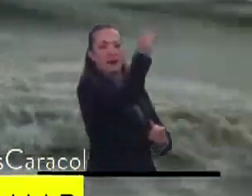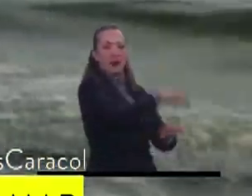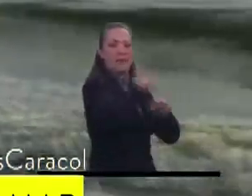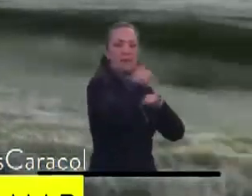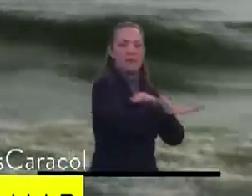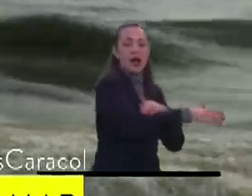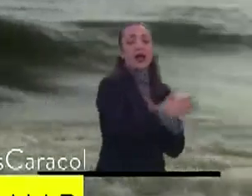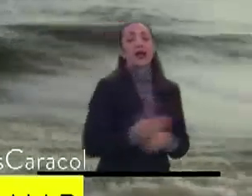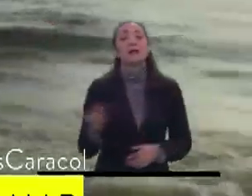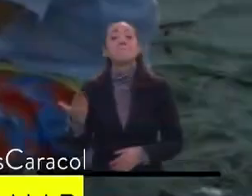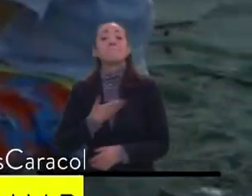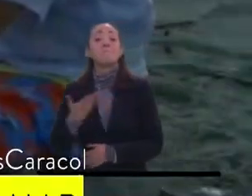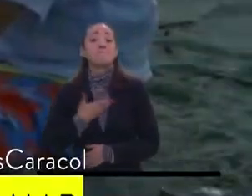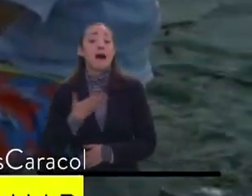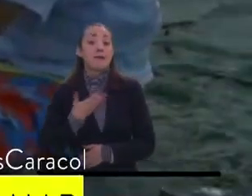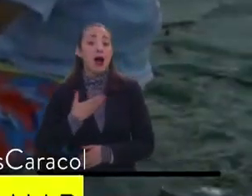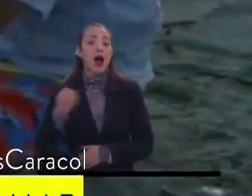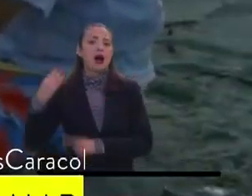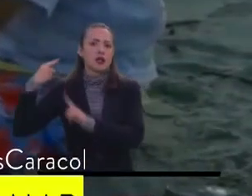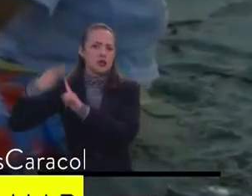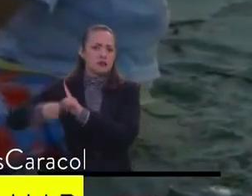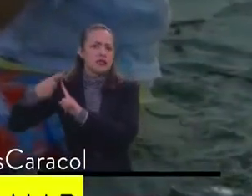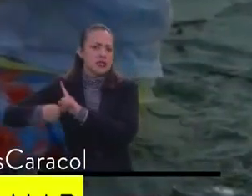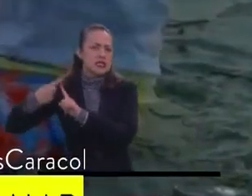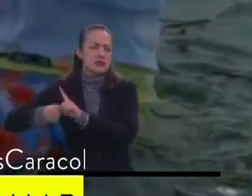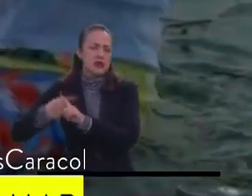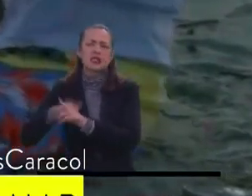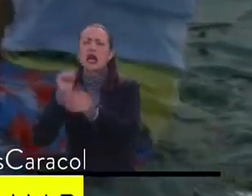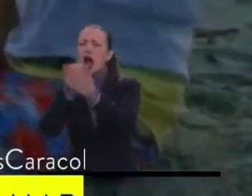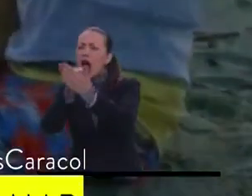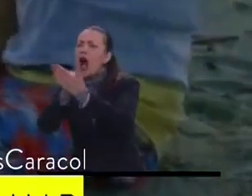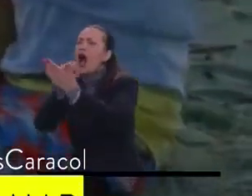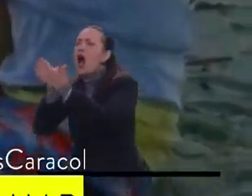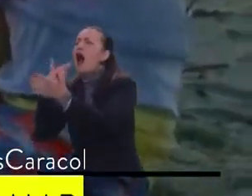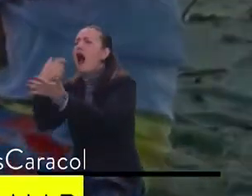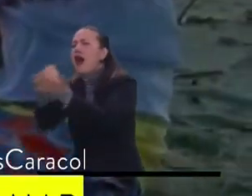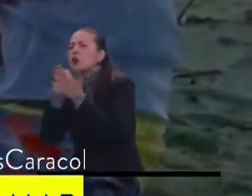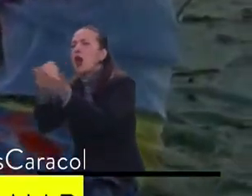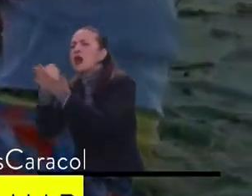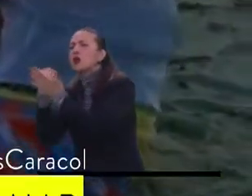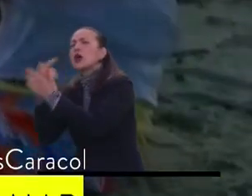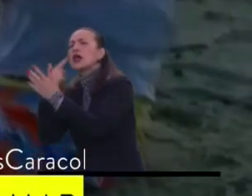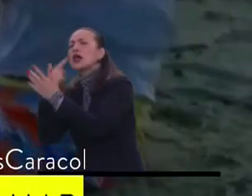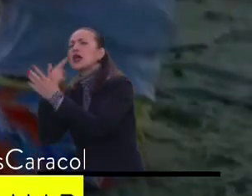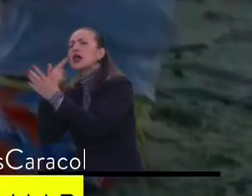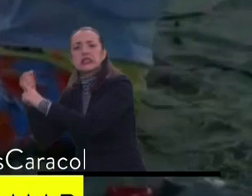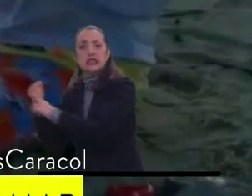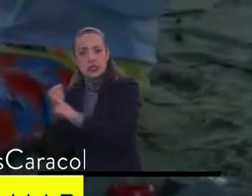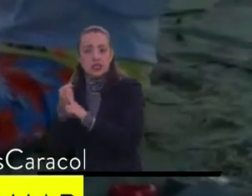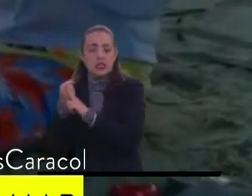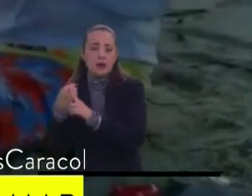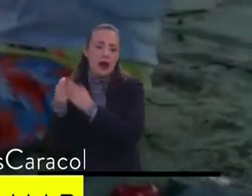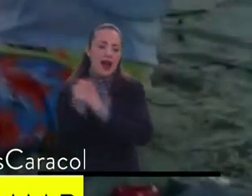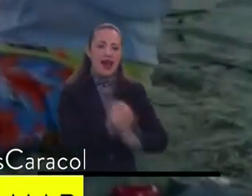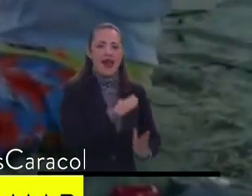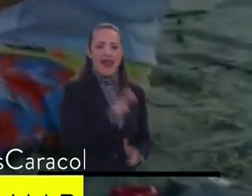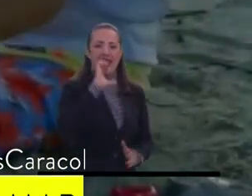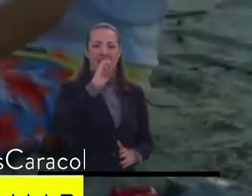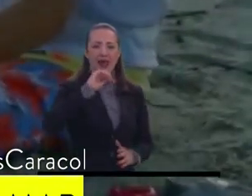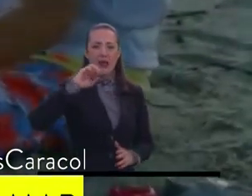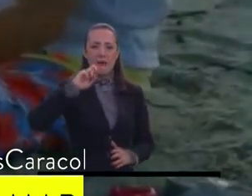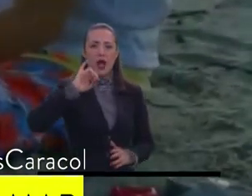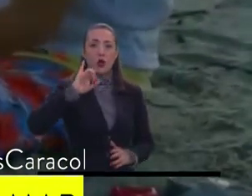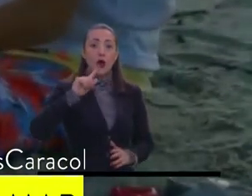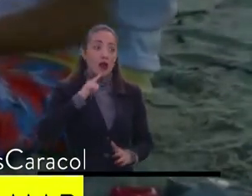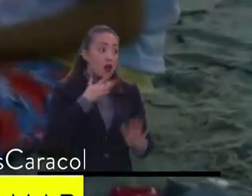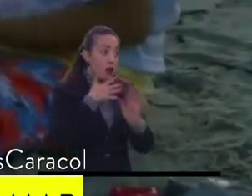Su mamá, quien por varios meses tocó puerta para lograr cumplir este sueño a Emanuel, asegura que este se convirtió en uno de los mejores